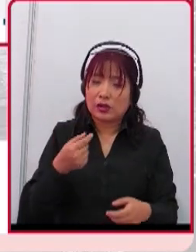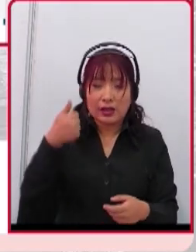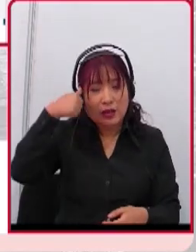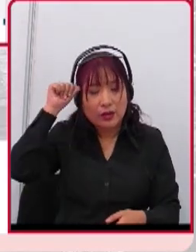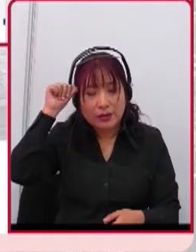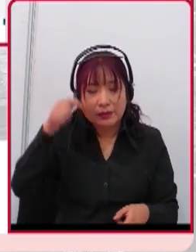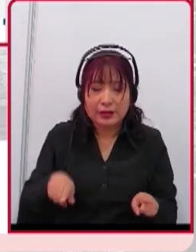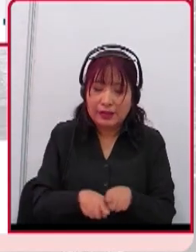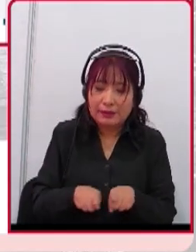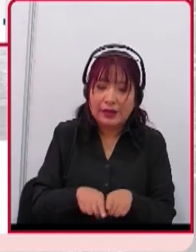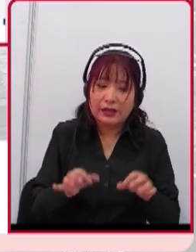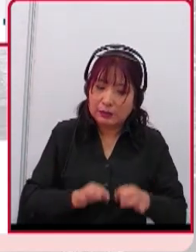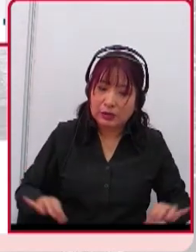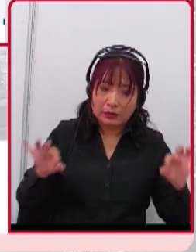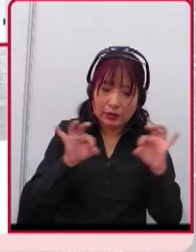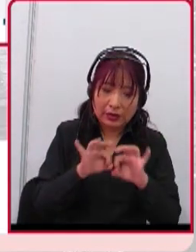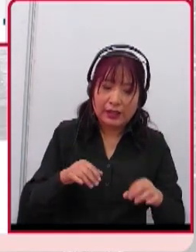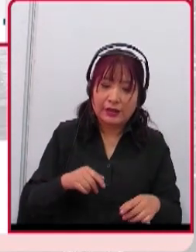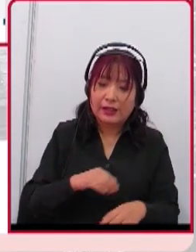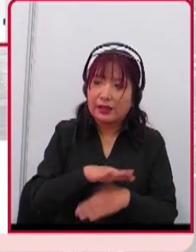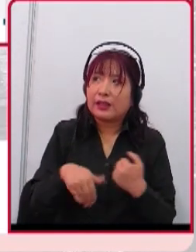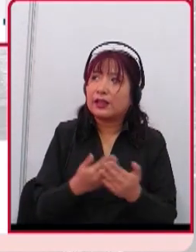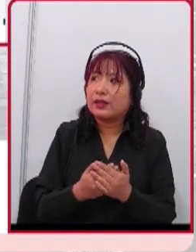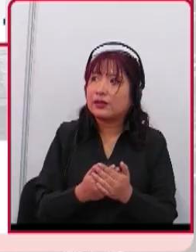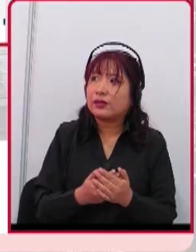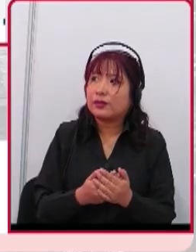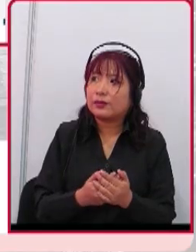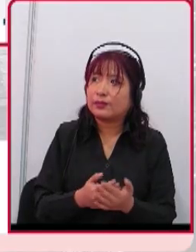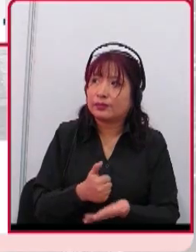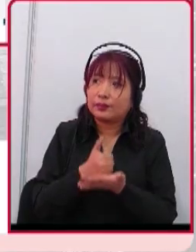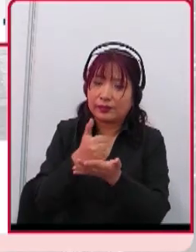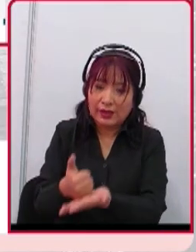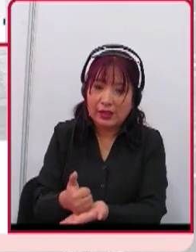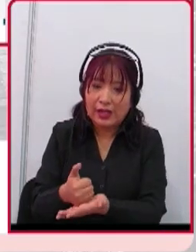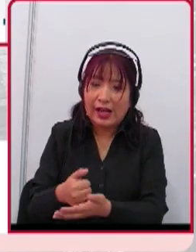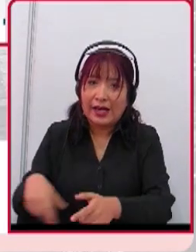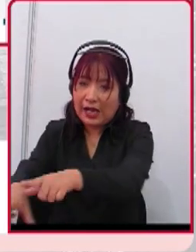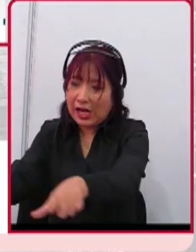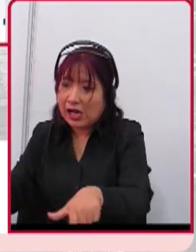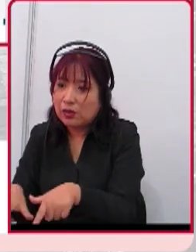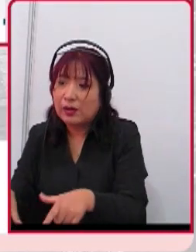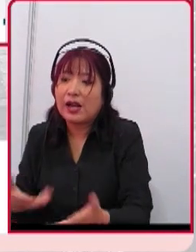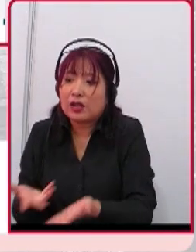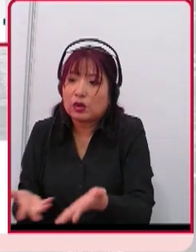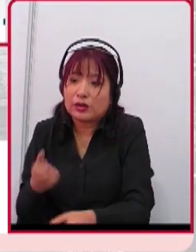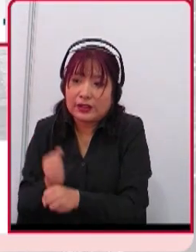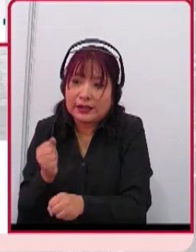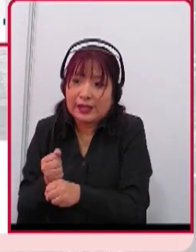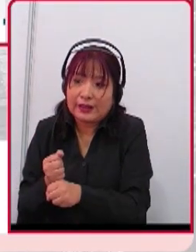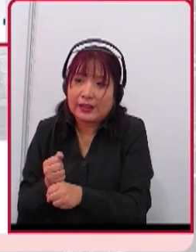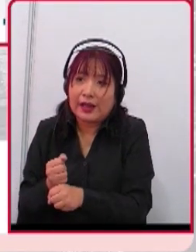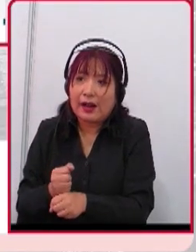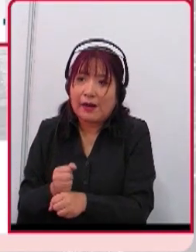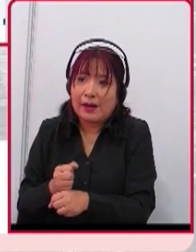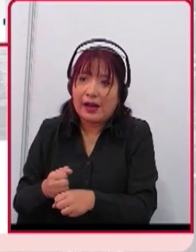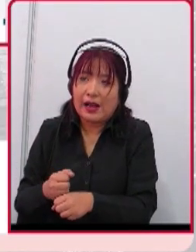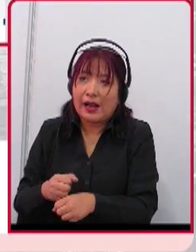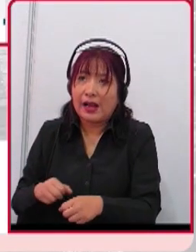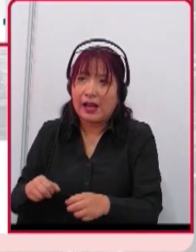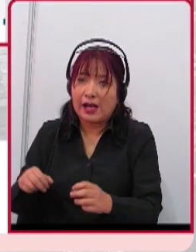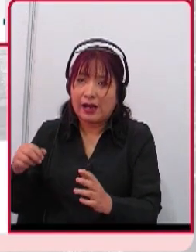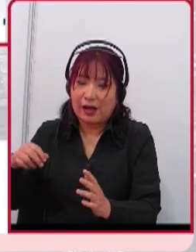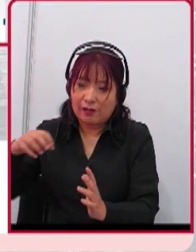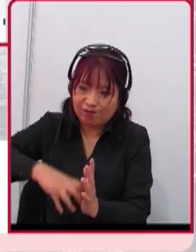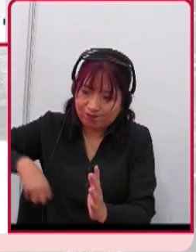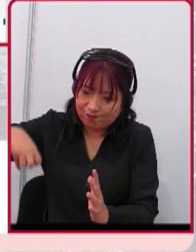recursos va a beneficiar en primera instancia a la zona o el área donde se realiza la actividad minera, porque son justamente parte del área de influencia